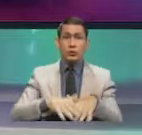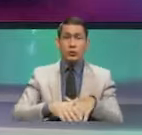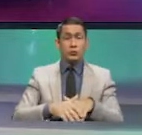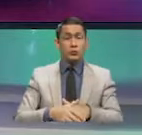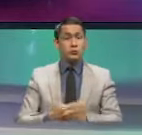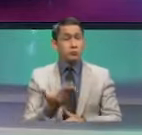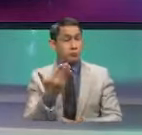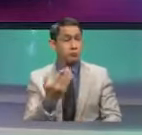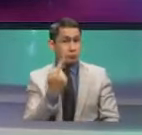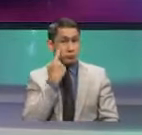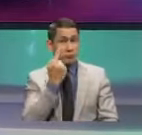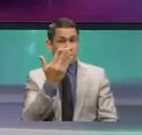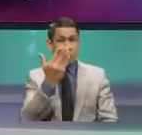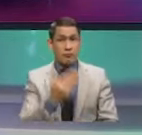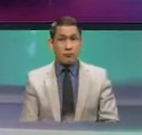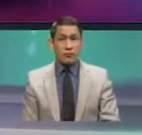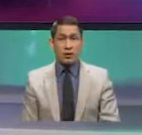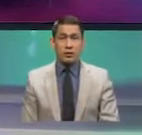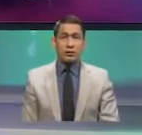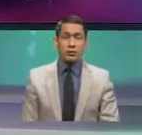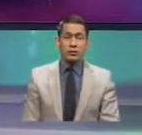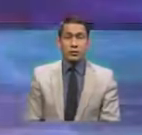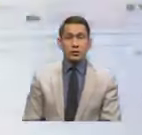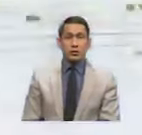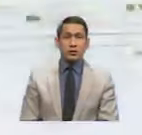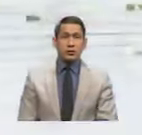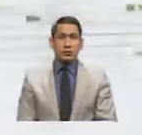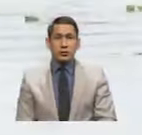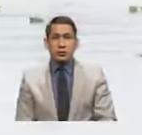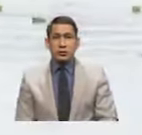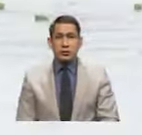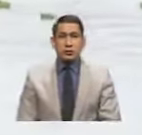inundaron prácticamente. Se lo contamos.